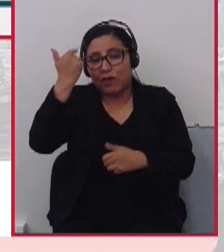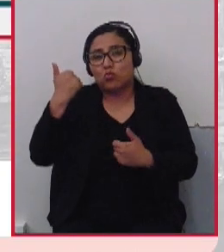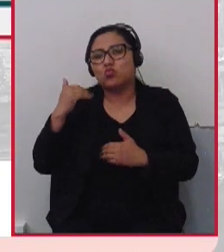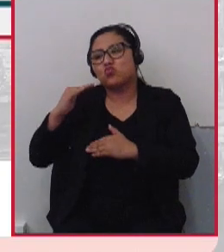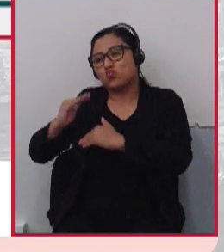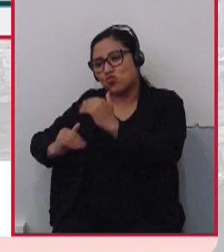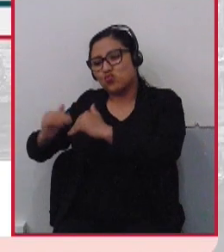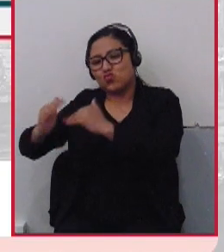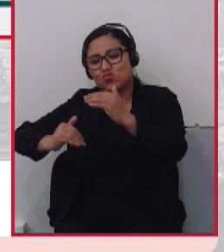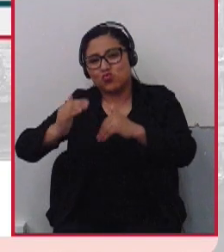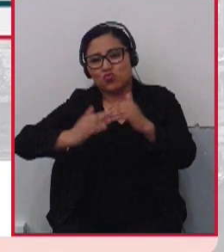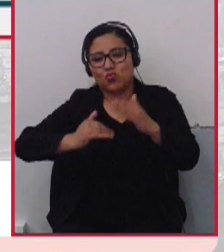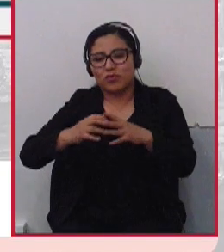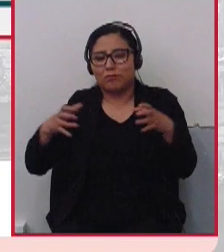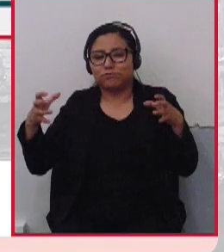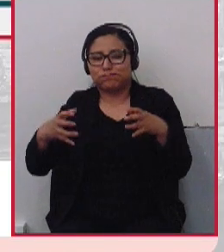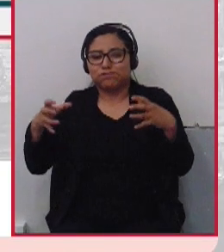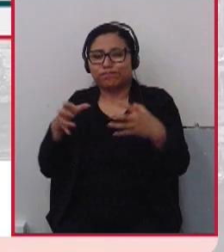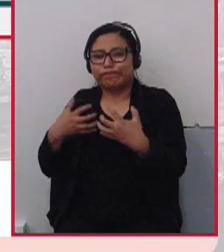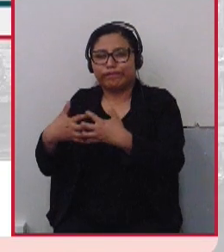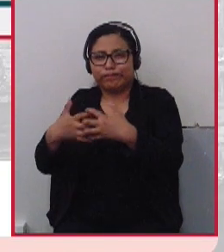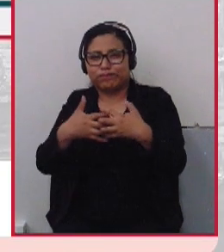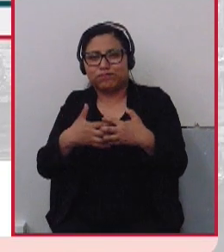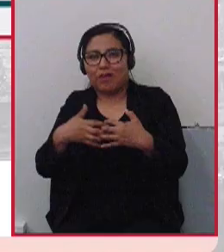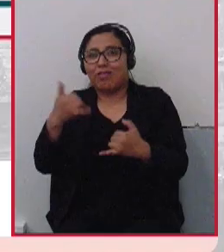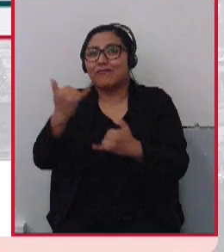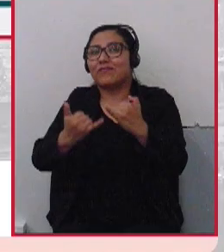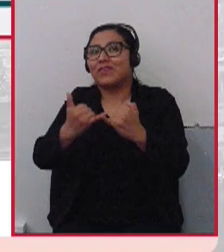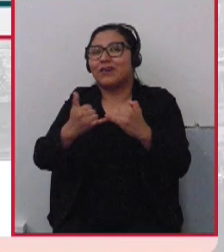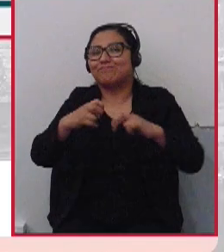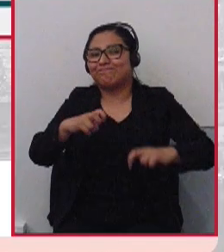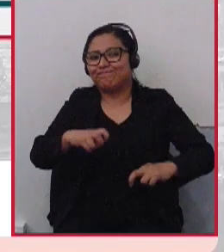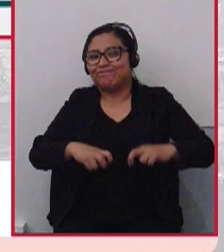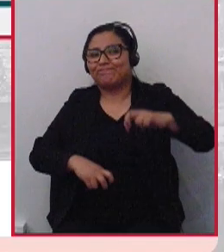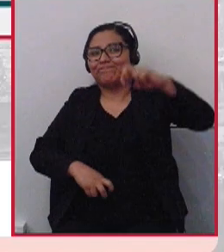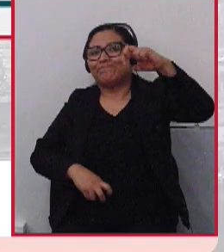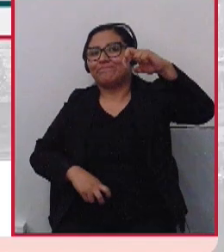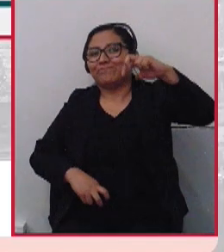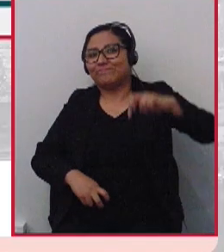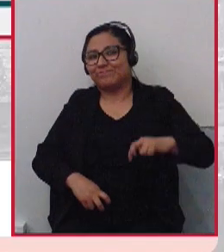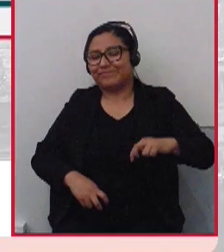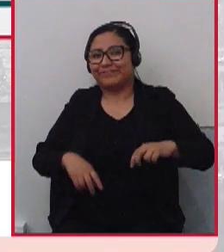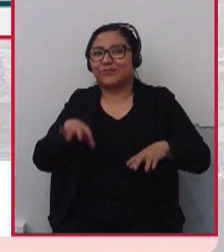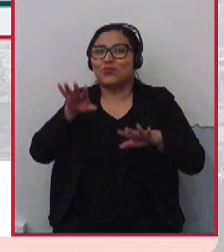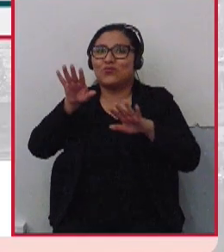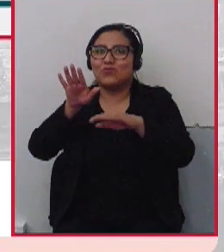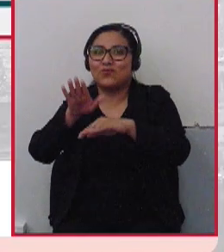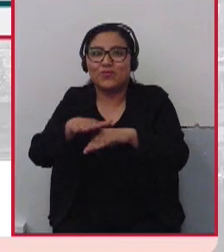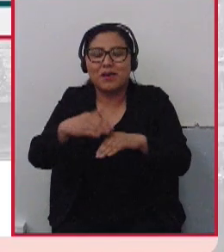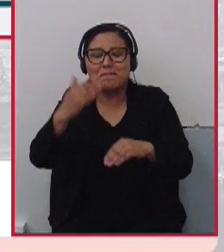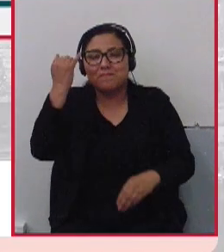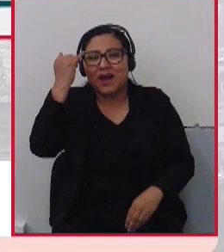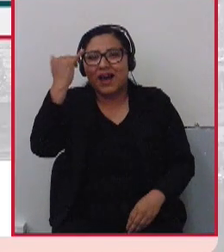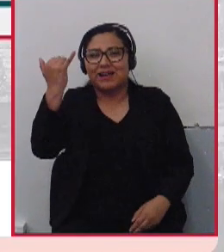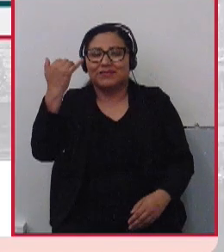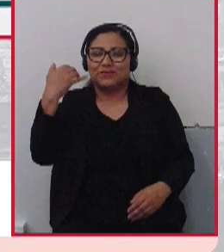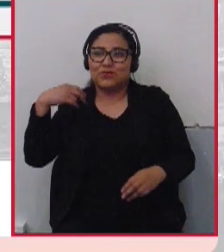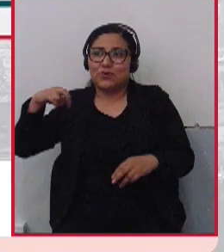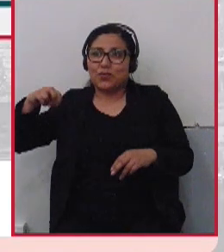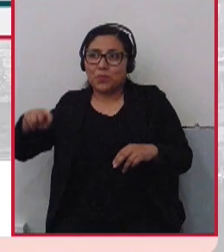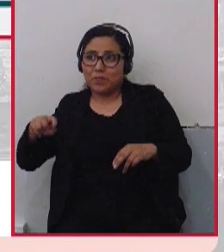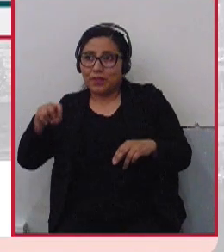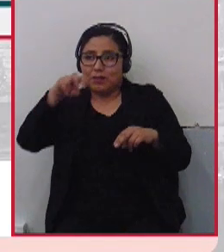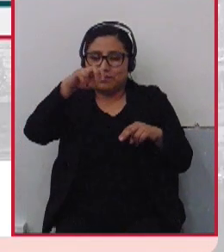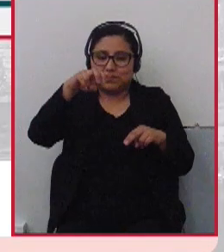construye una concentradora, ¿qué te ponen al final? El ascensor, ¿no? Imagínense subir desde acá para que